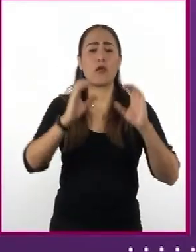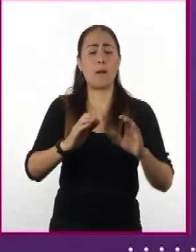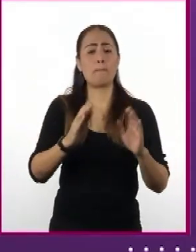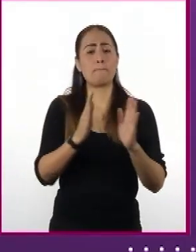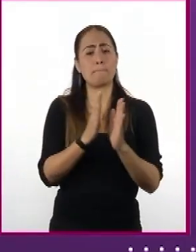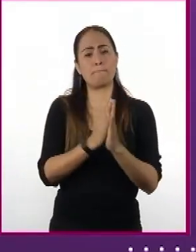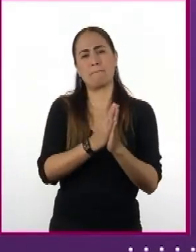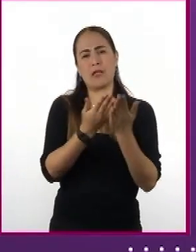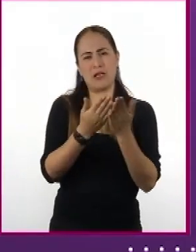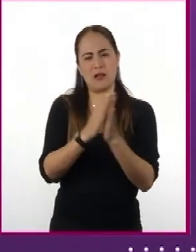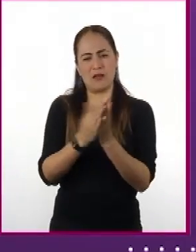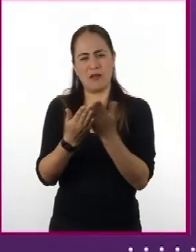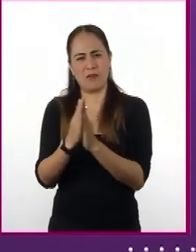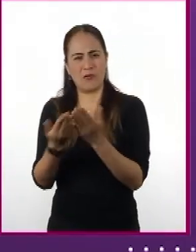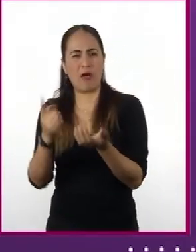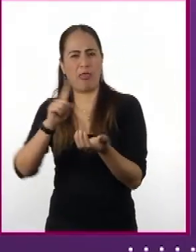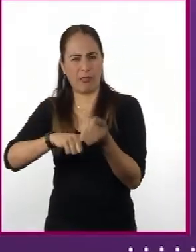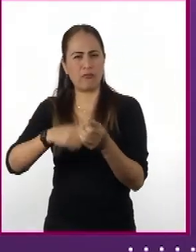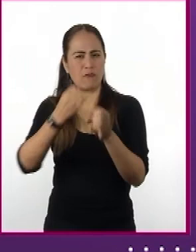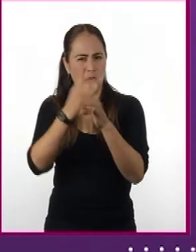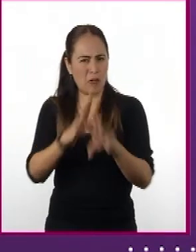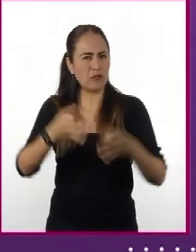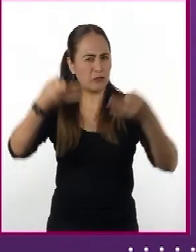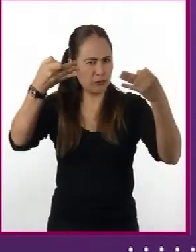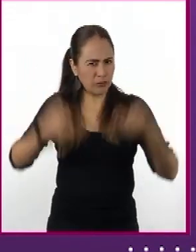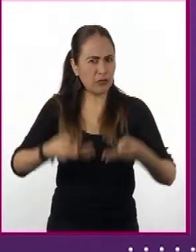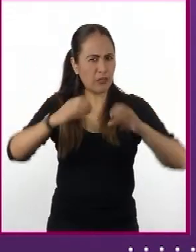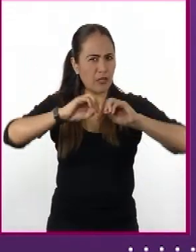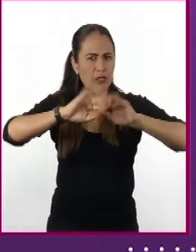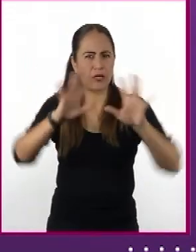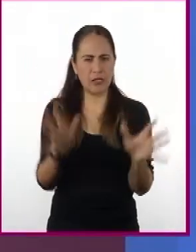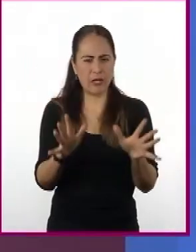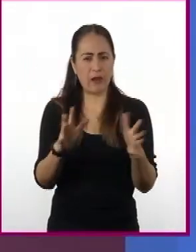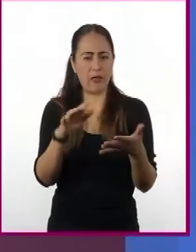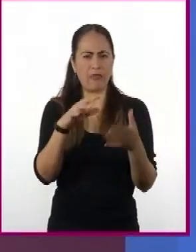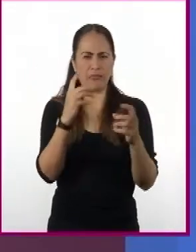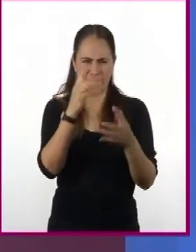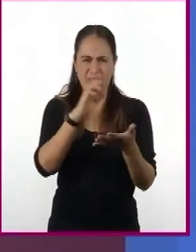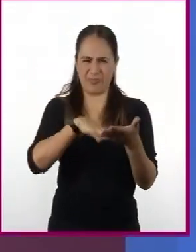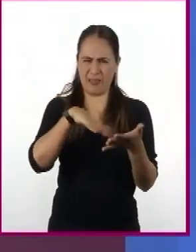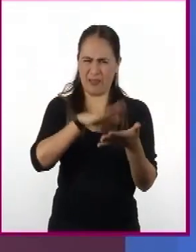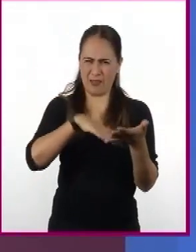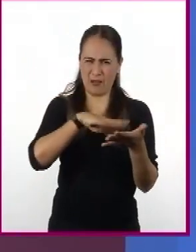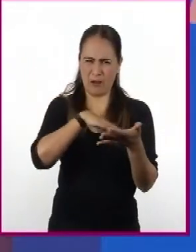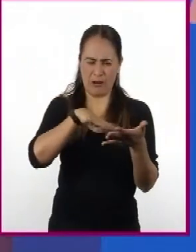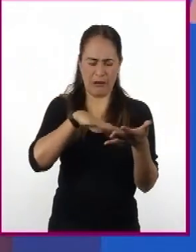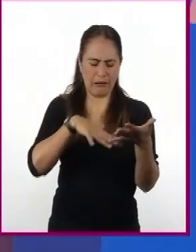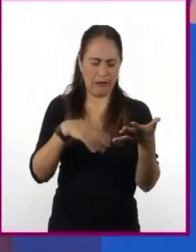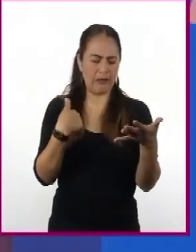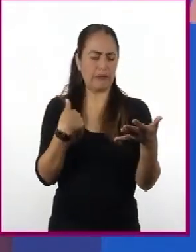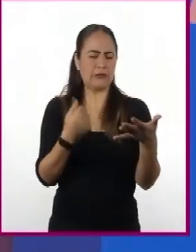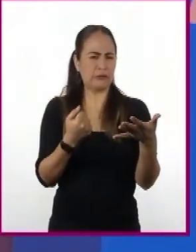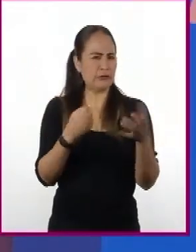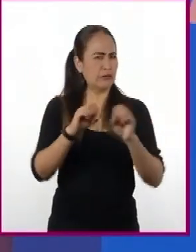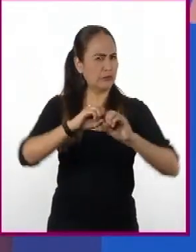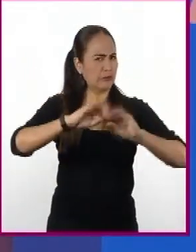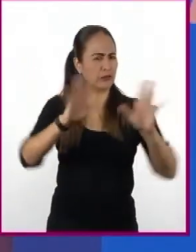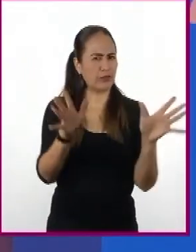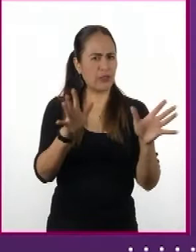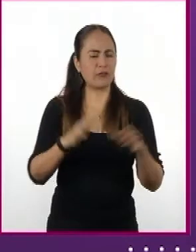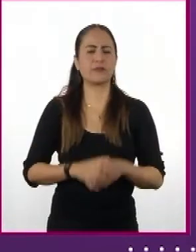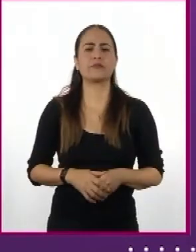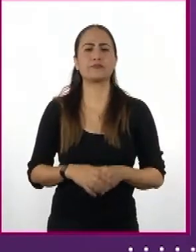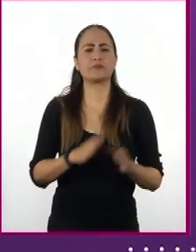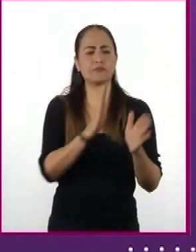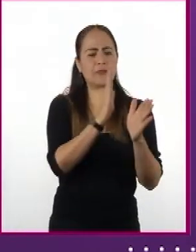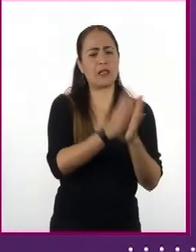contener información adecuada y clara, que al leer el texto se entiendan fácilmente las ideas. Los materiales seleccionados se